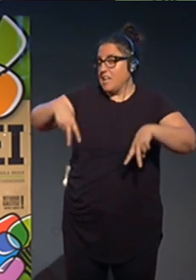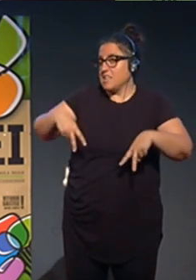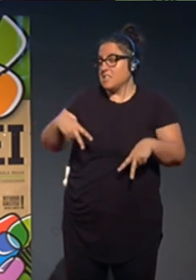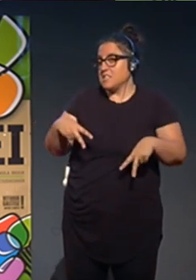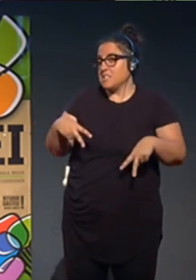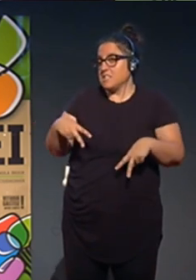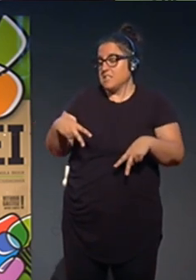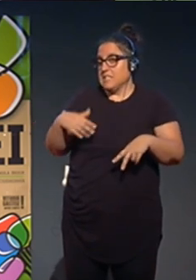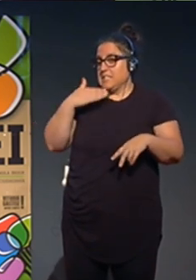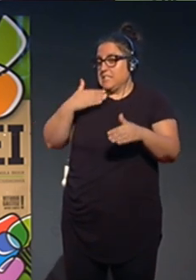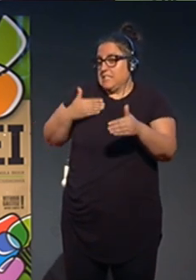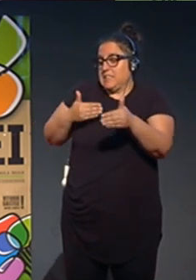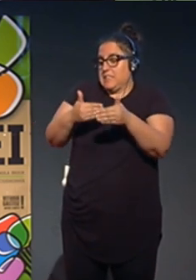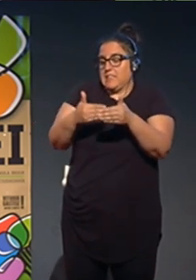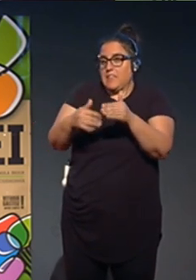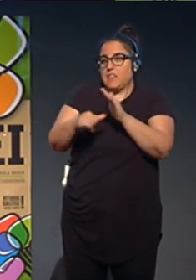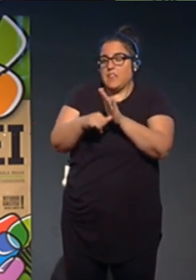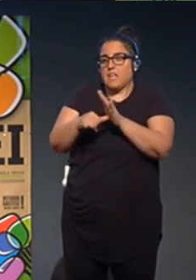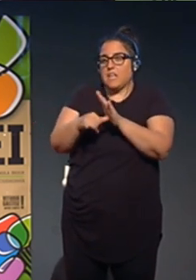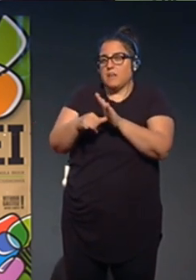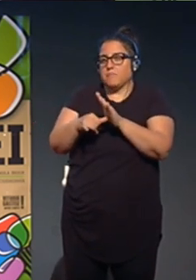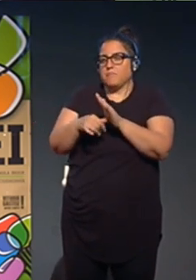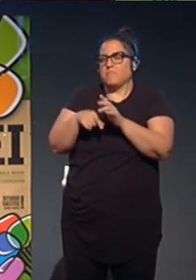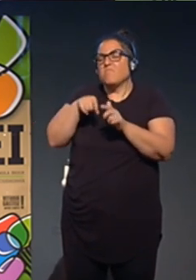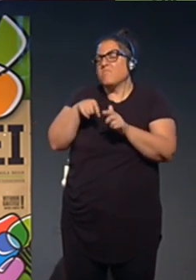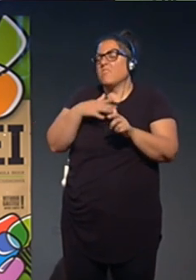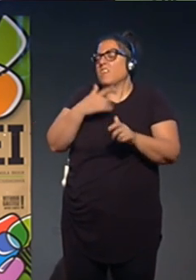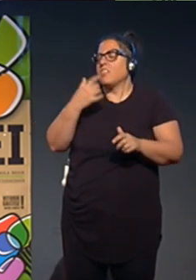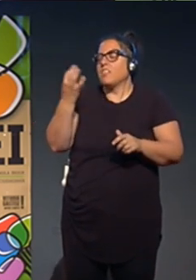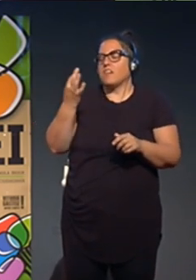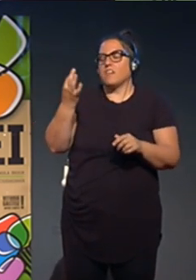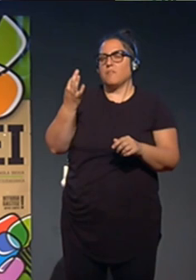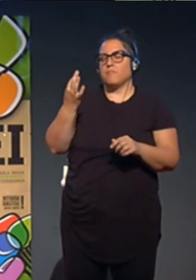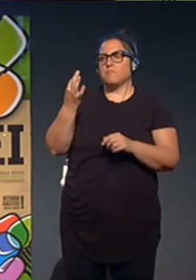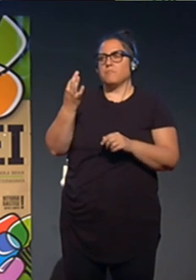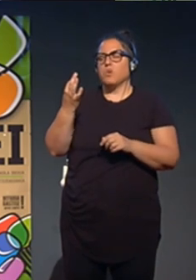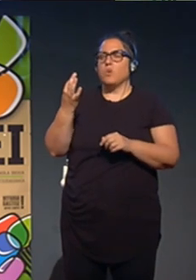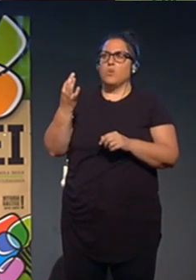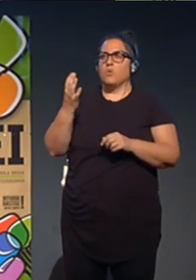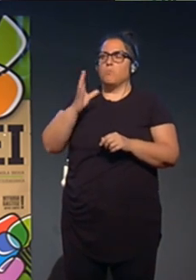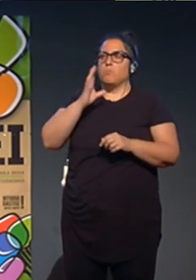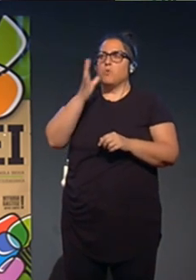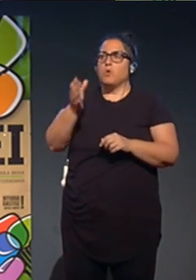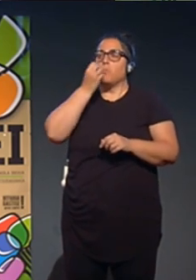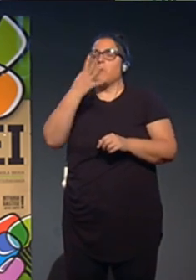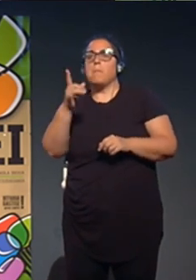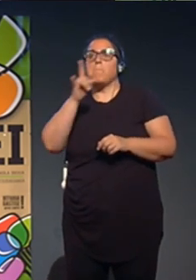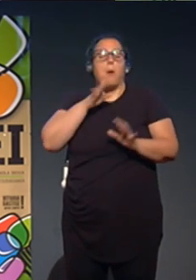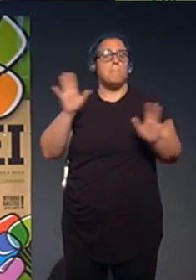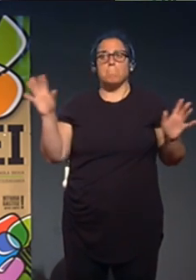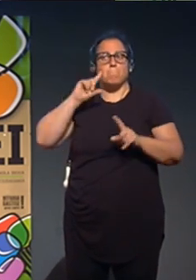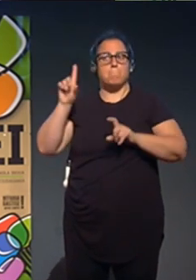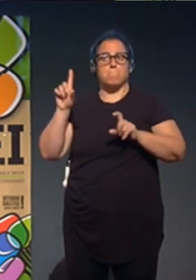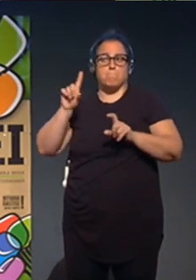al límite de eso pero claro qué es lo que hay detrás de eso Ah y Y por qué no sé si eso es bueno o es malo eh quiero